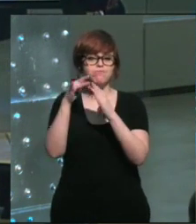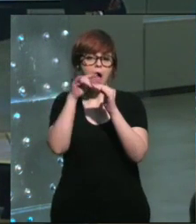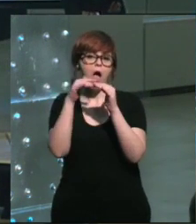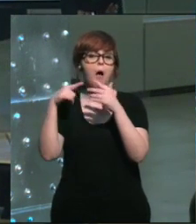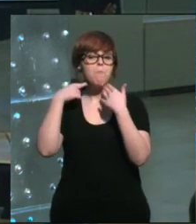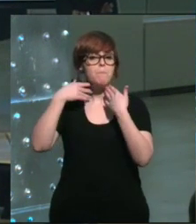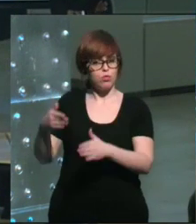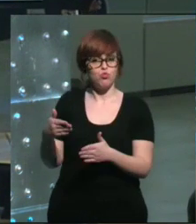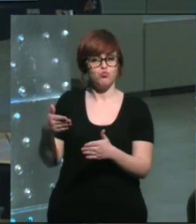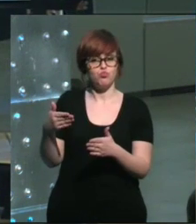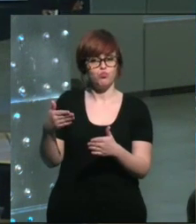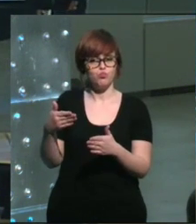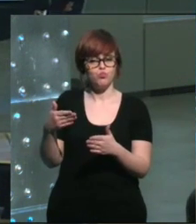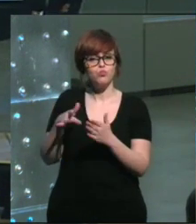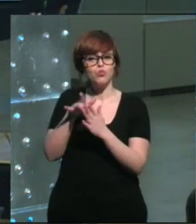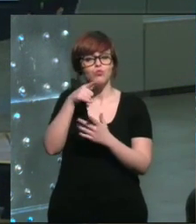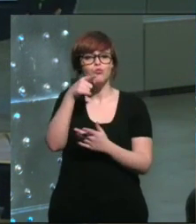preguntas. La primera...